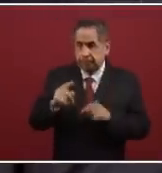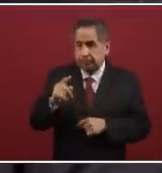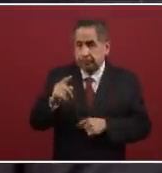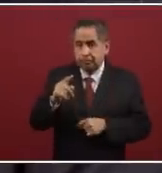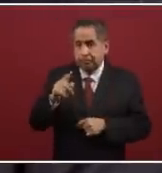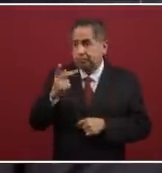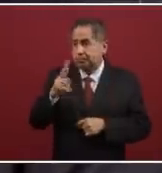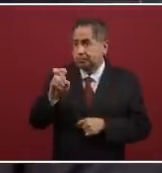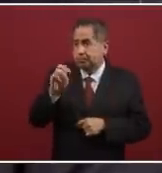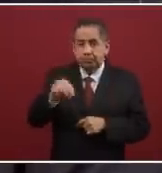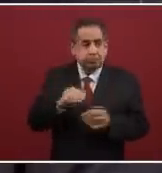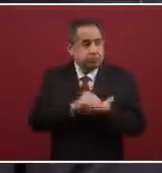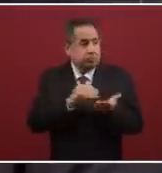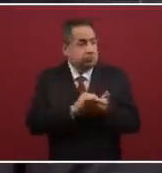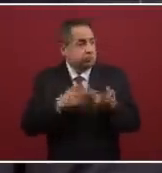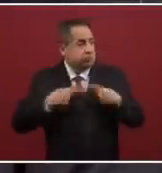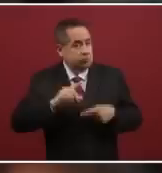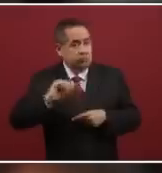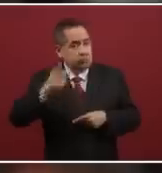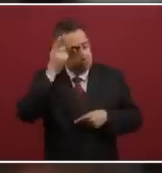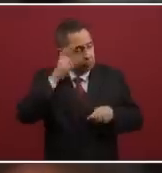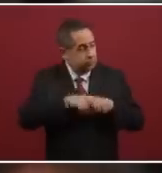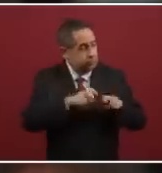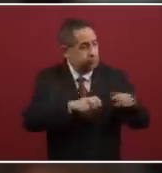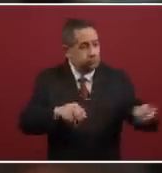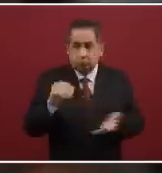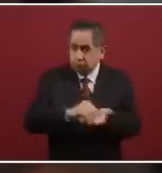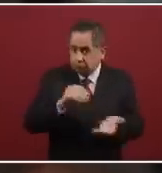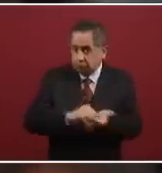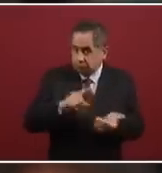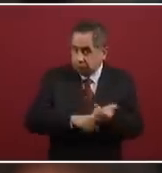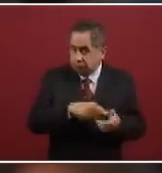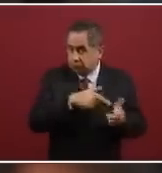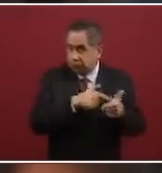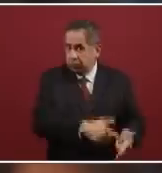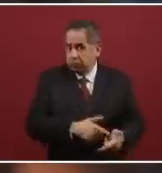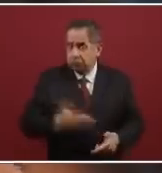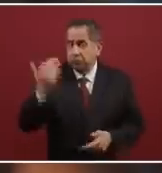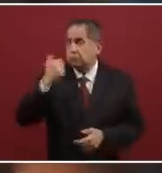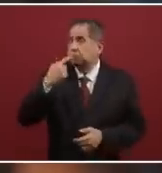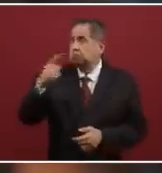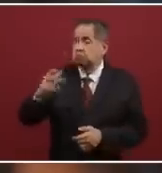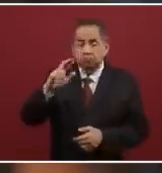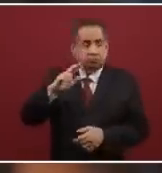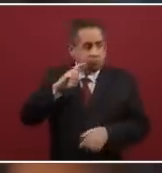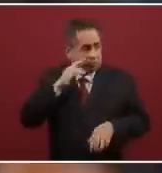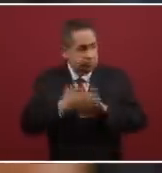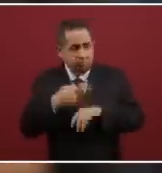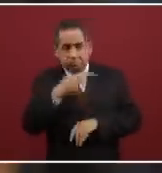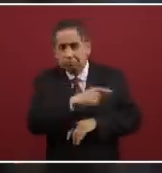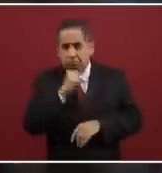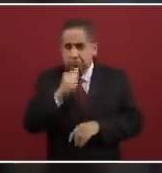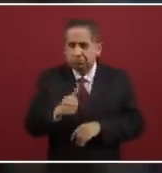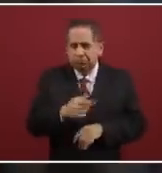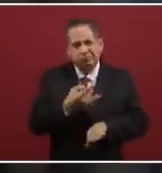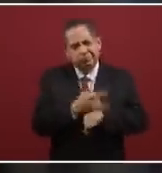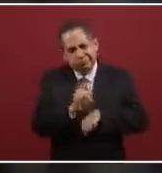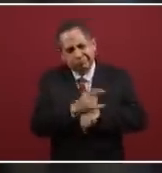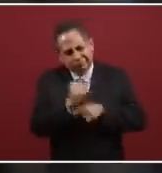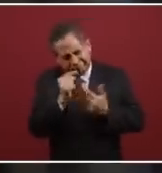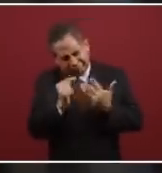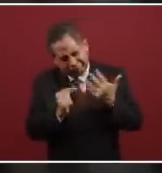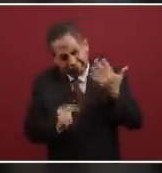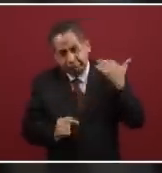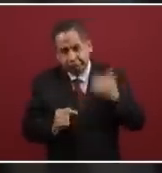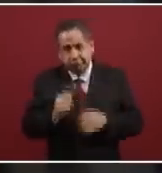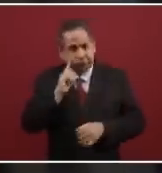hay un procedimiento en contra de los responsables de ese hecho, además de otras irregularidades que se han